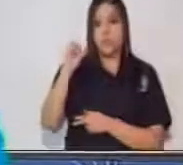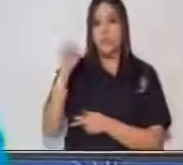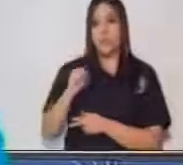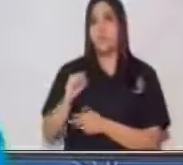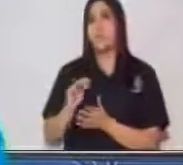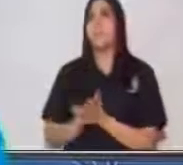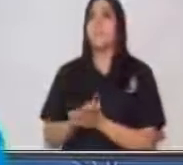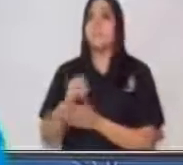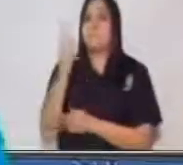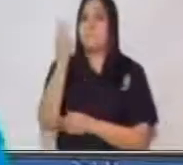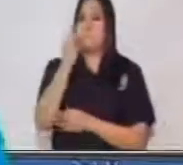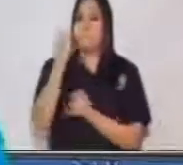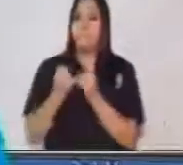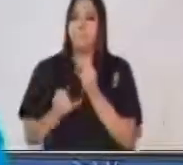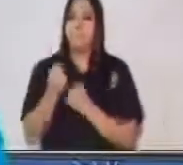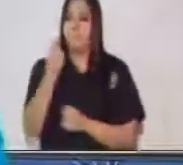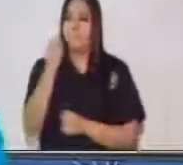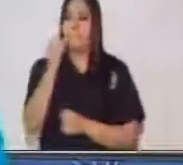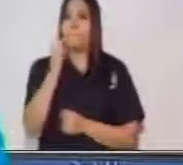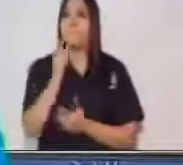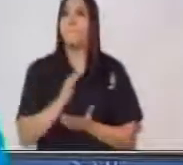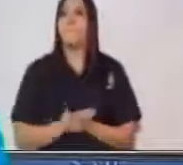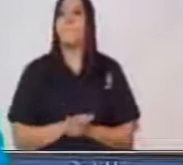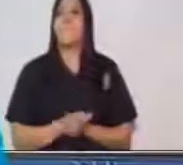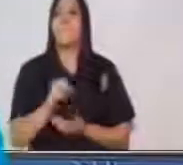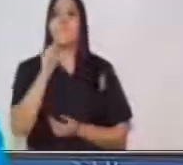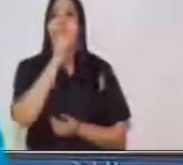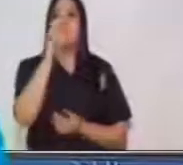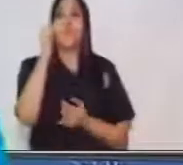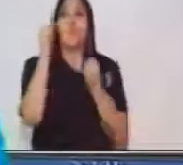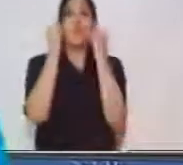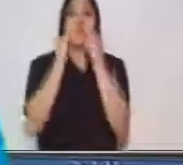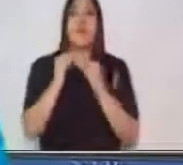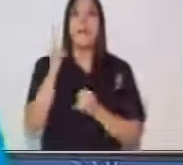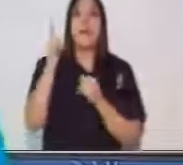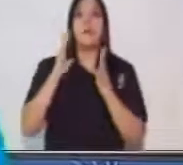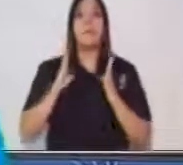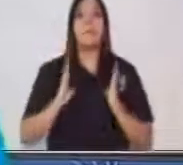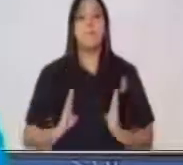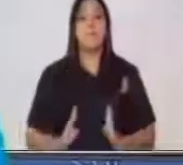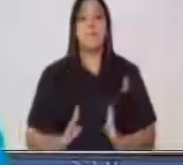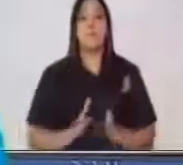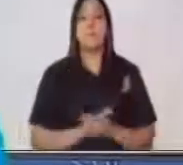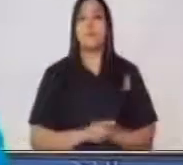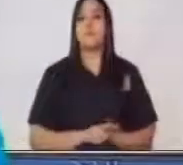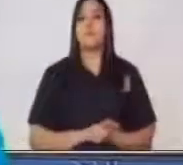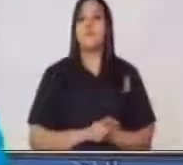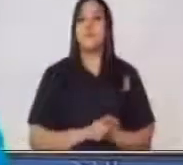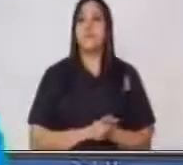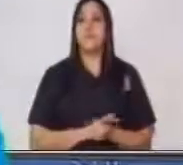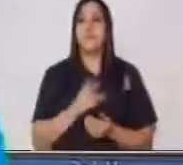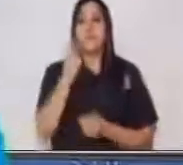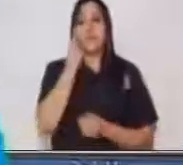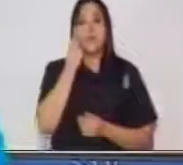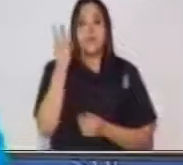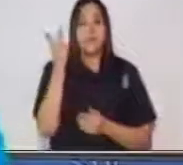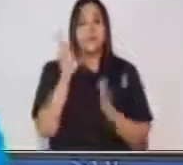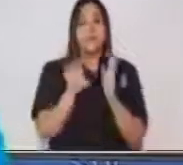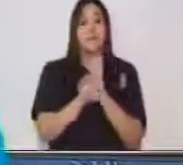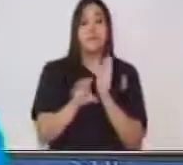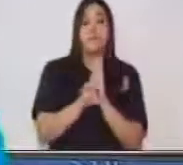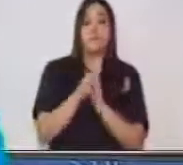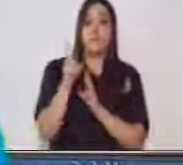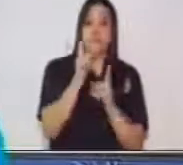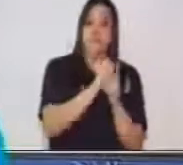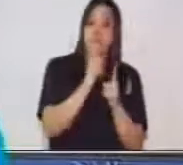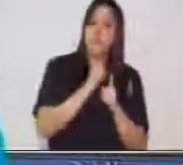para terminar. Y vamos a ver que tenemos otra imagen de una blusa. Y vamos a decir, a